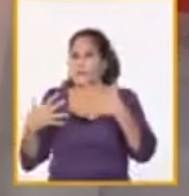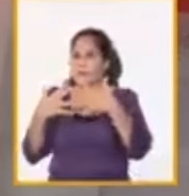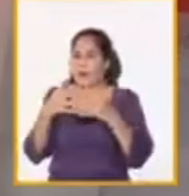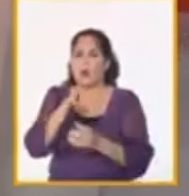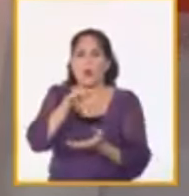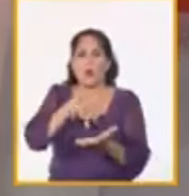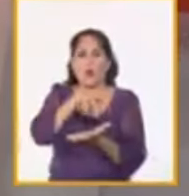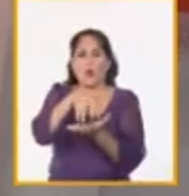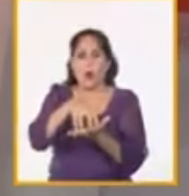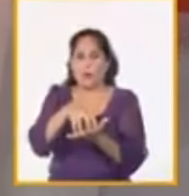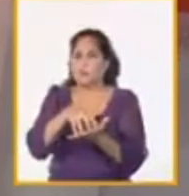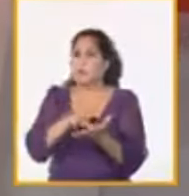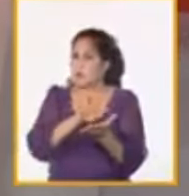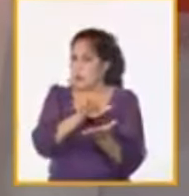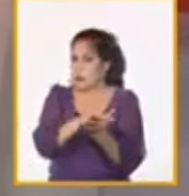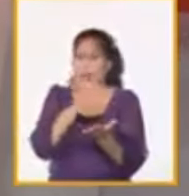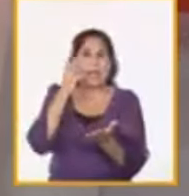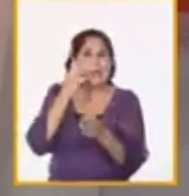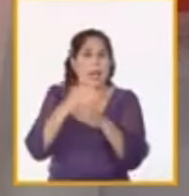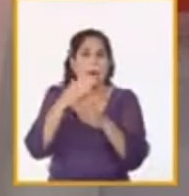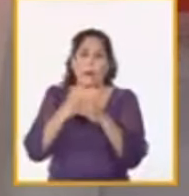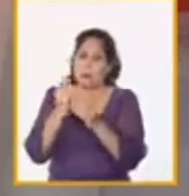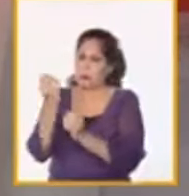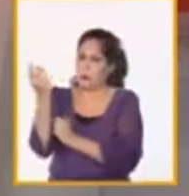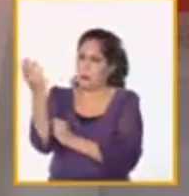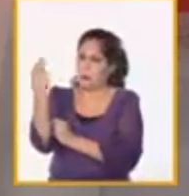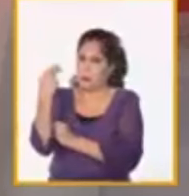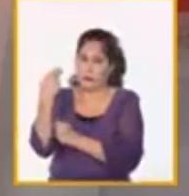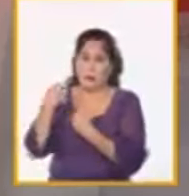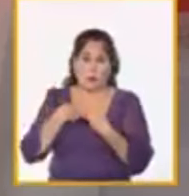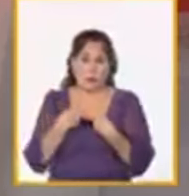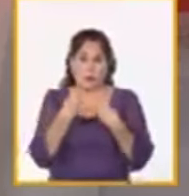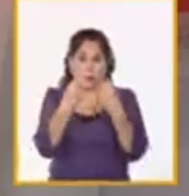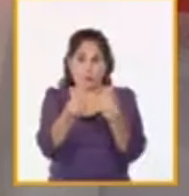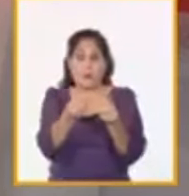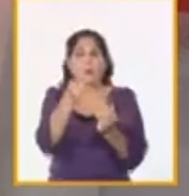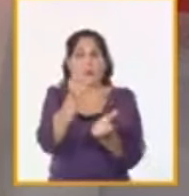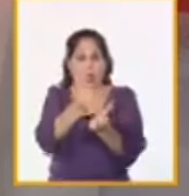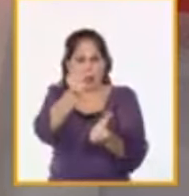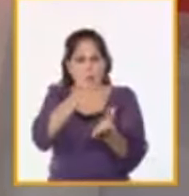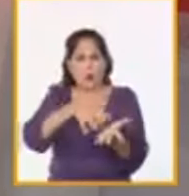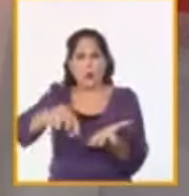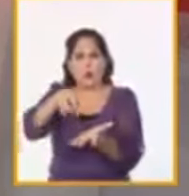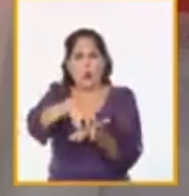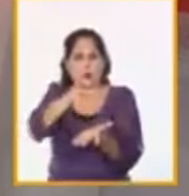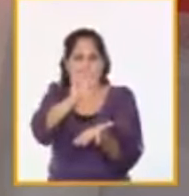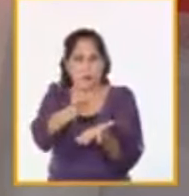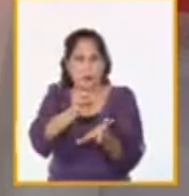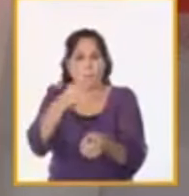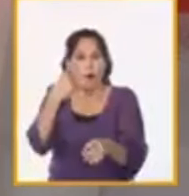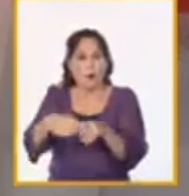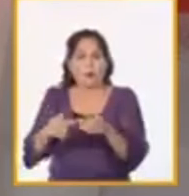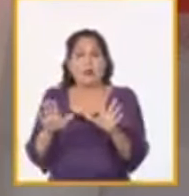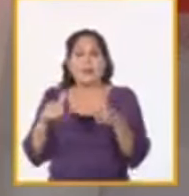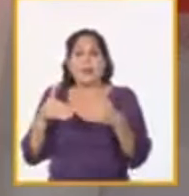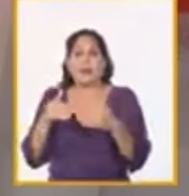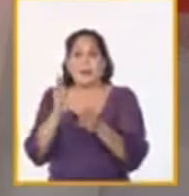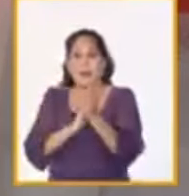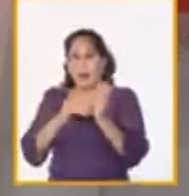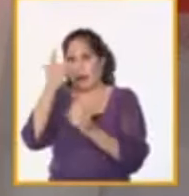esenciales que nos hace falta un poquito de cemento, y se ha ido garantizando. Y al cierre del mes de